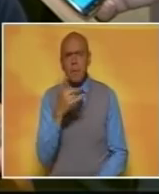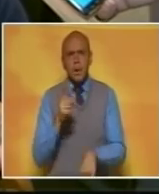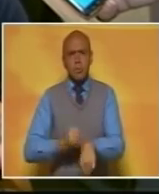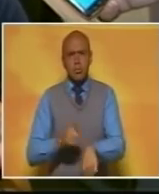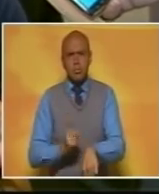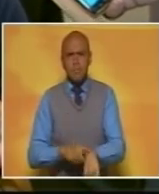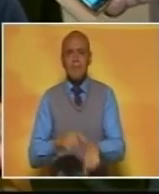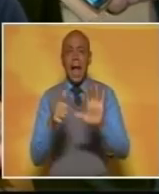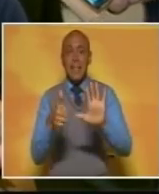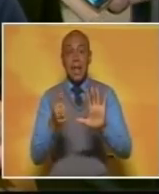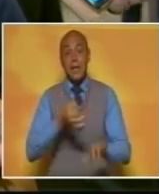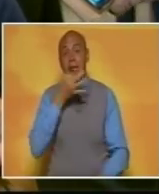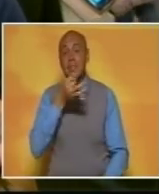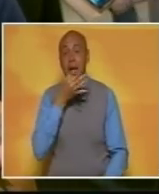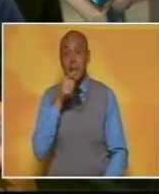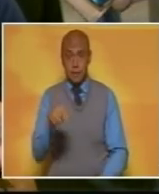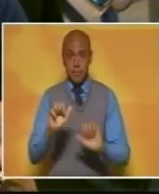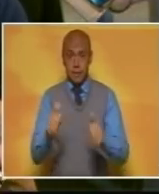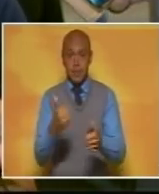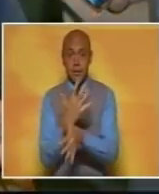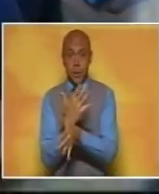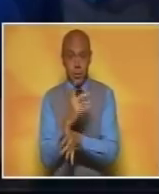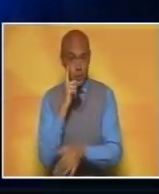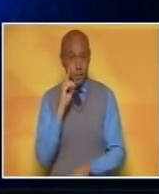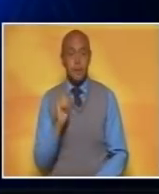de la tarde de este jueves.